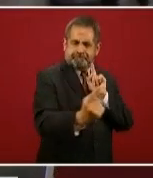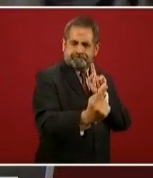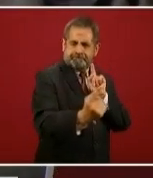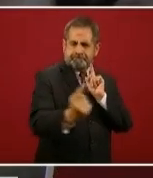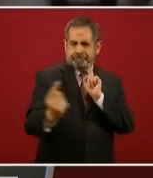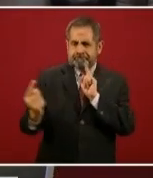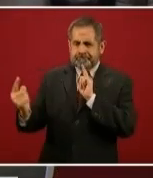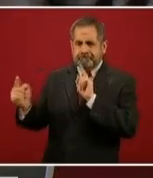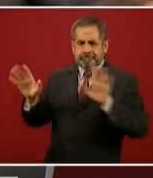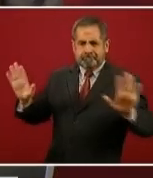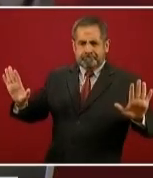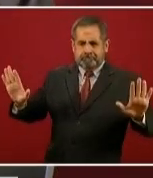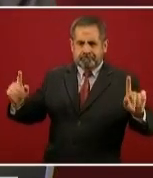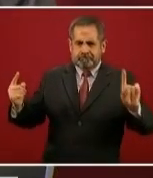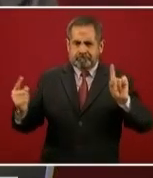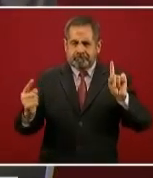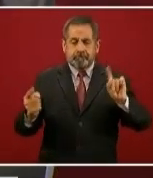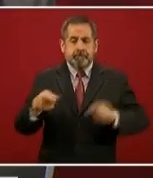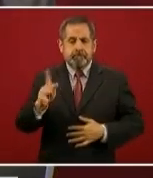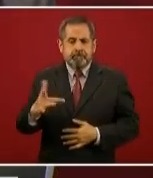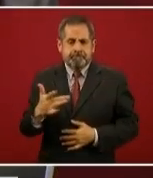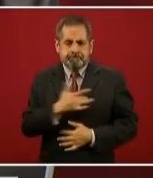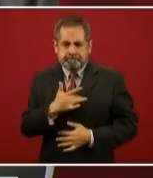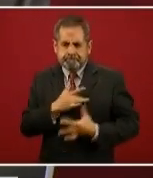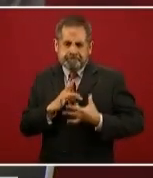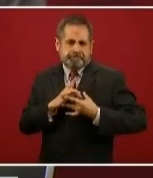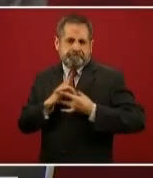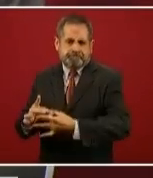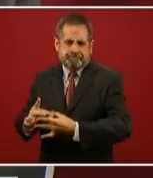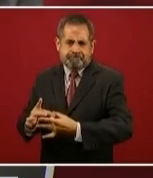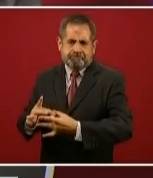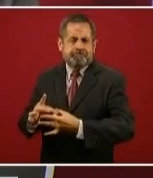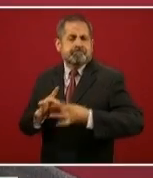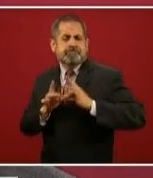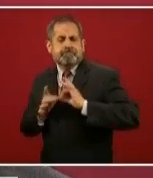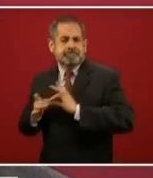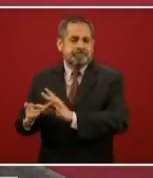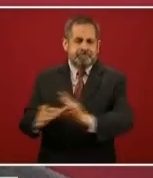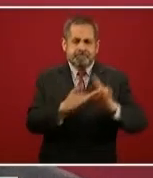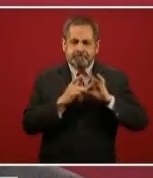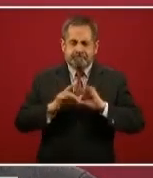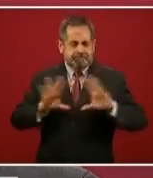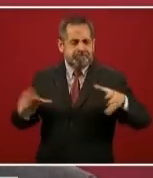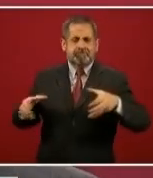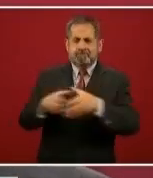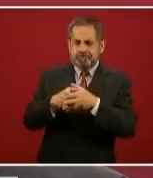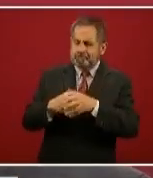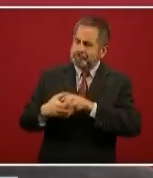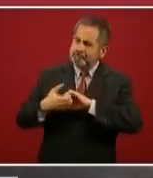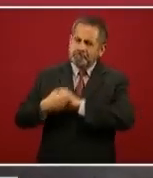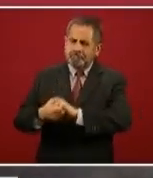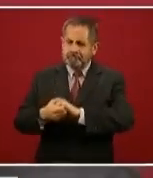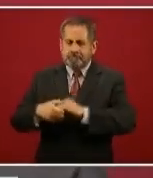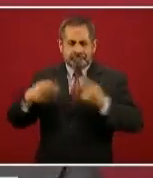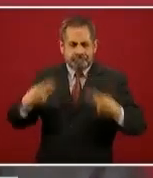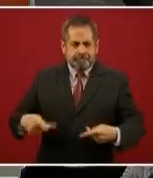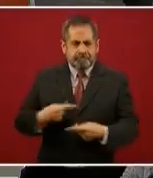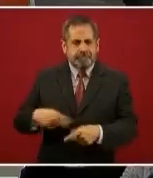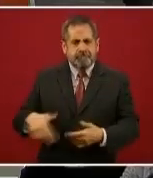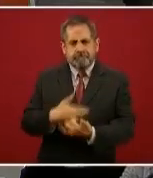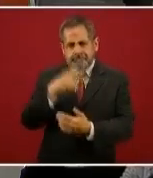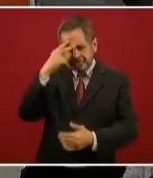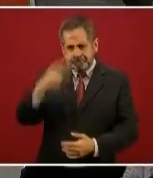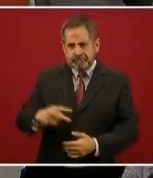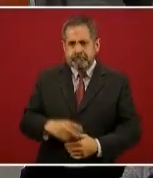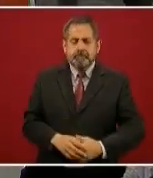distancia, pero es física, no es moral, no es emocional y no es, por supuesto, en la solidaridad del pueblo.